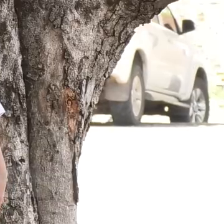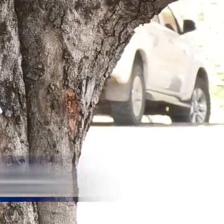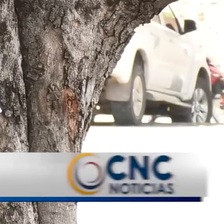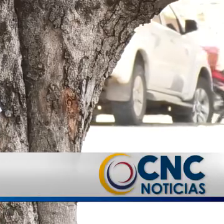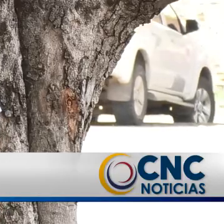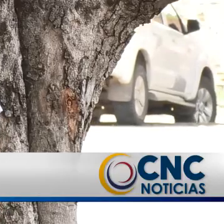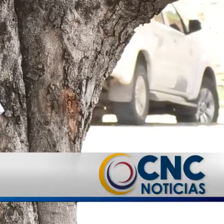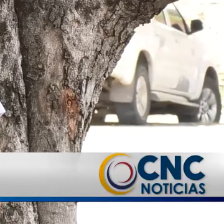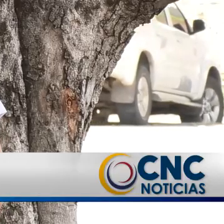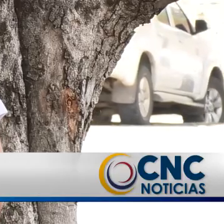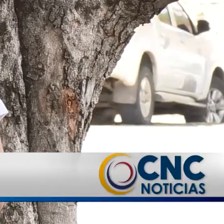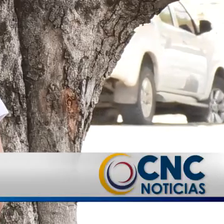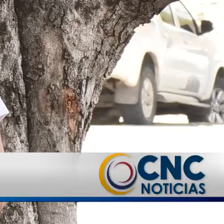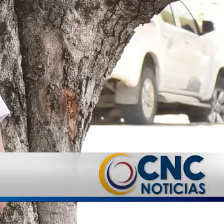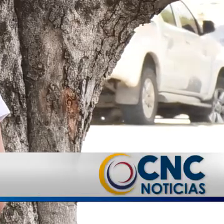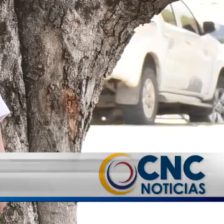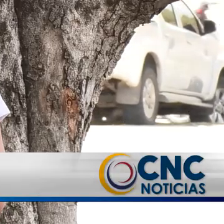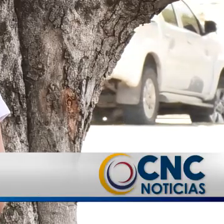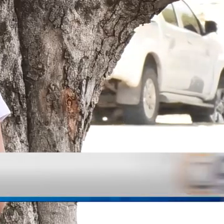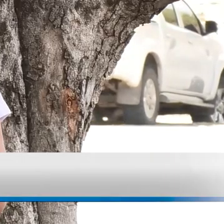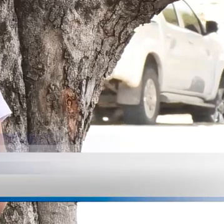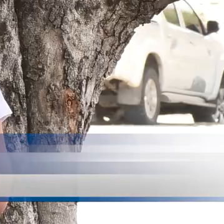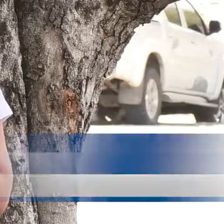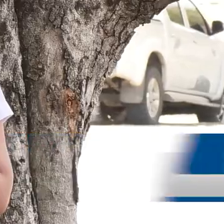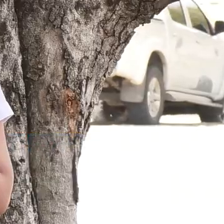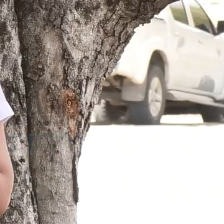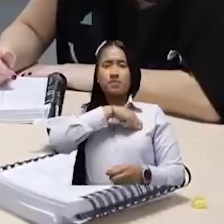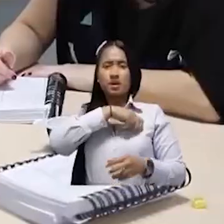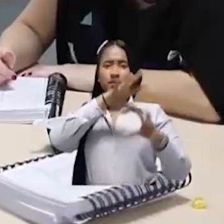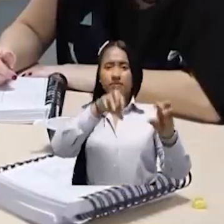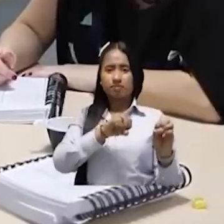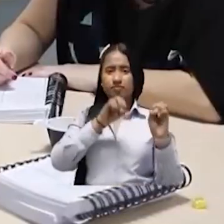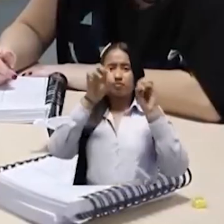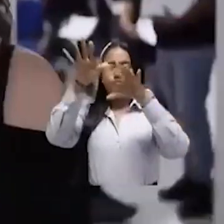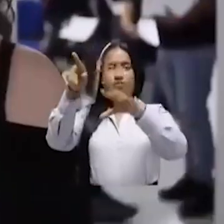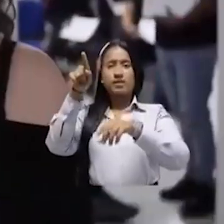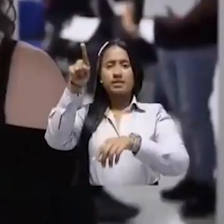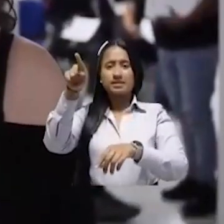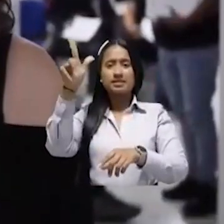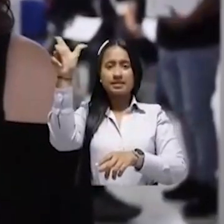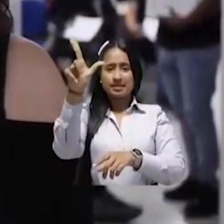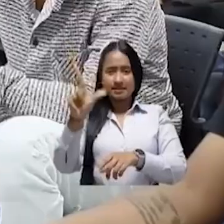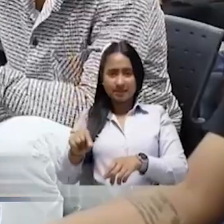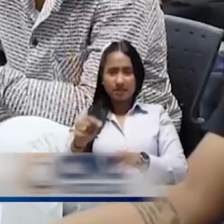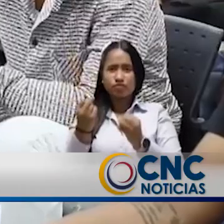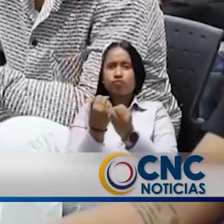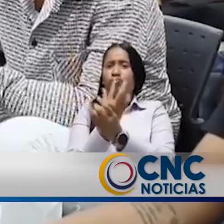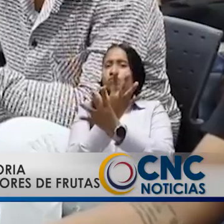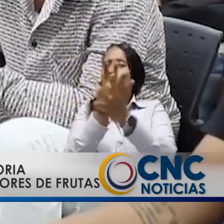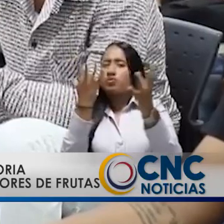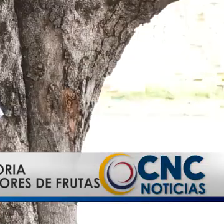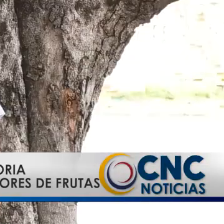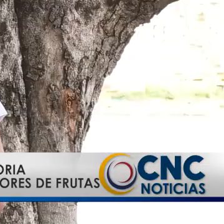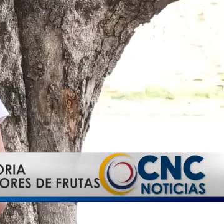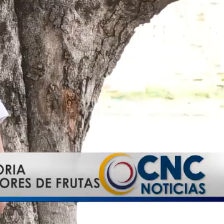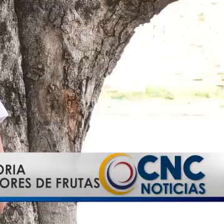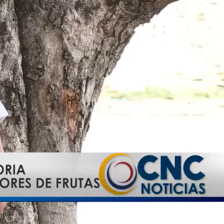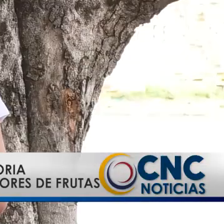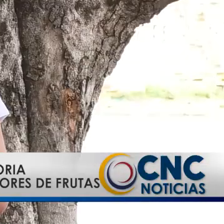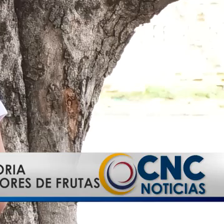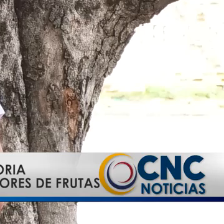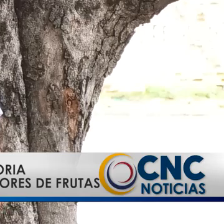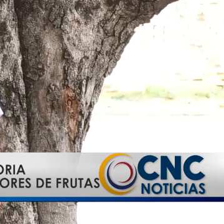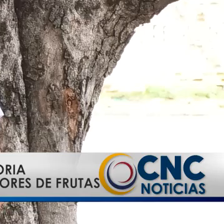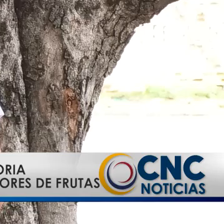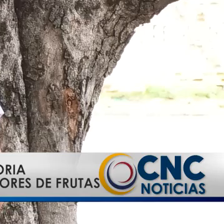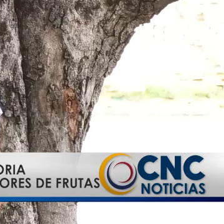Más de 500 cesarenses se presentaron en la convocatoria del SENA para trabajar en España como recolectores de frutas o en